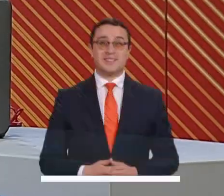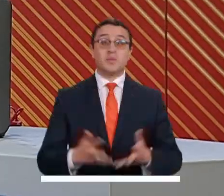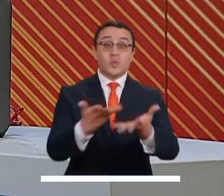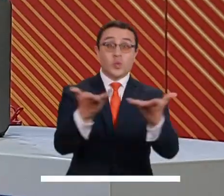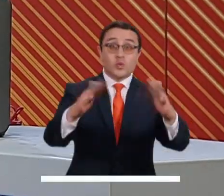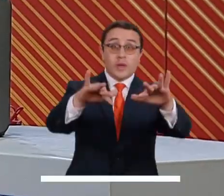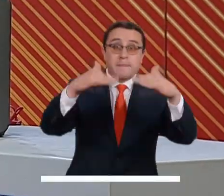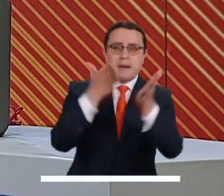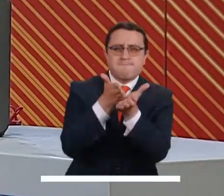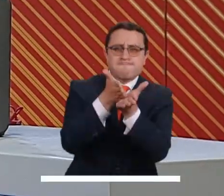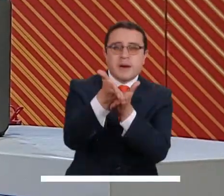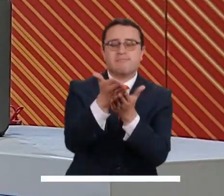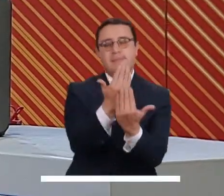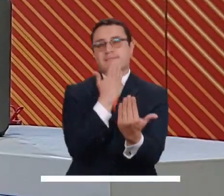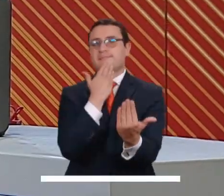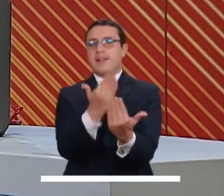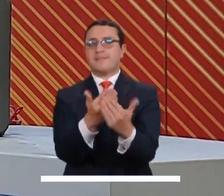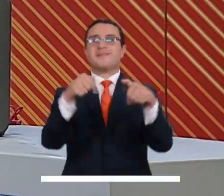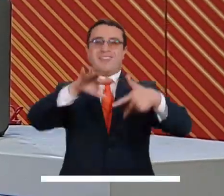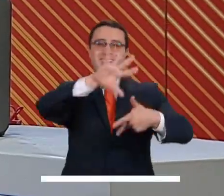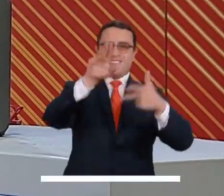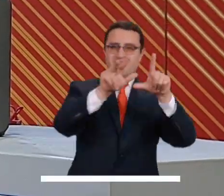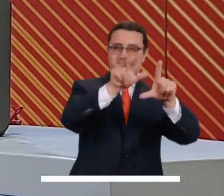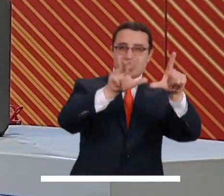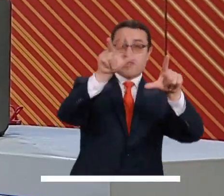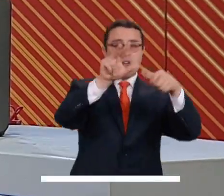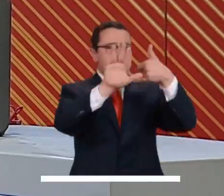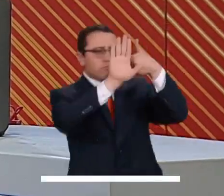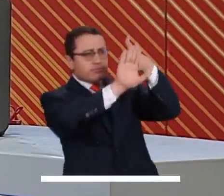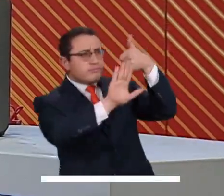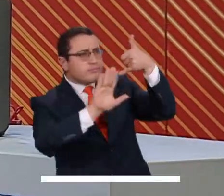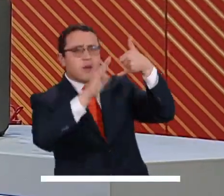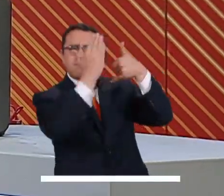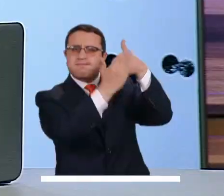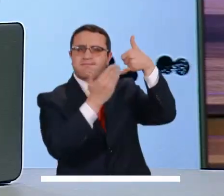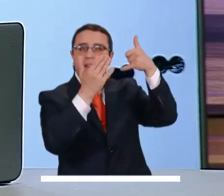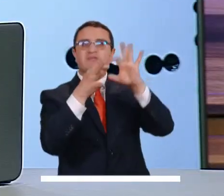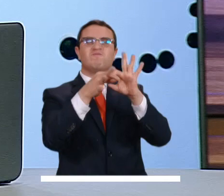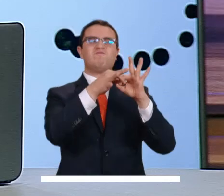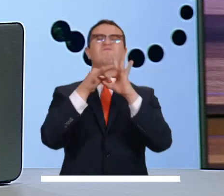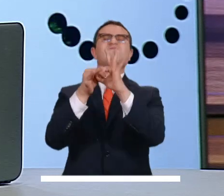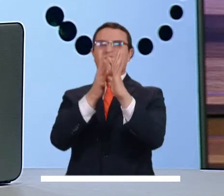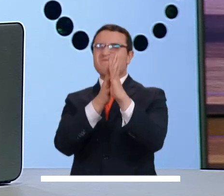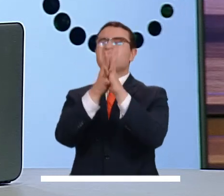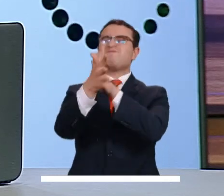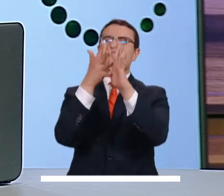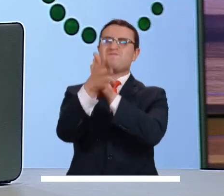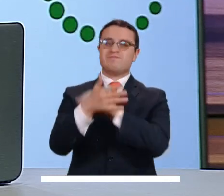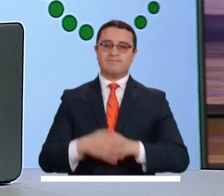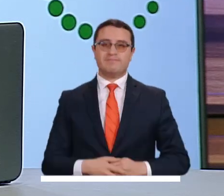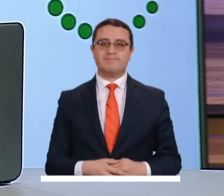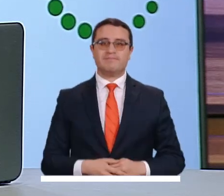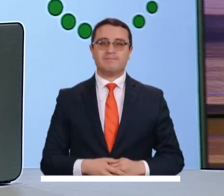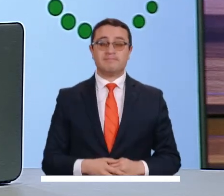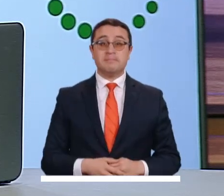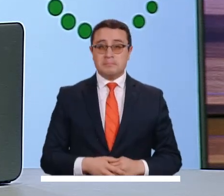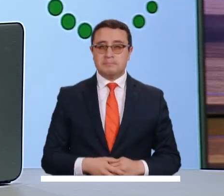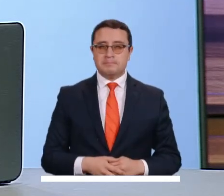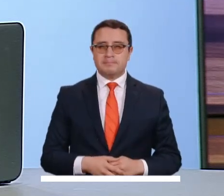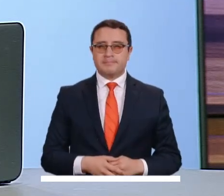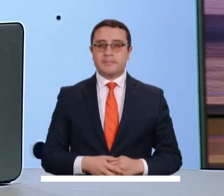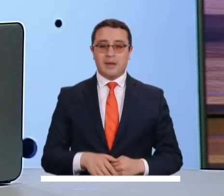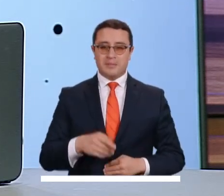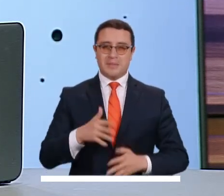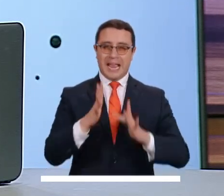Gracias por continuar con nosotros. Esto es Enlace 13, el informativo que une a nuestras regiones. El pesebre hecho por los artesanos